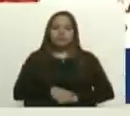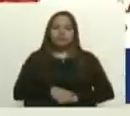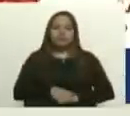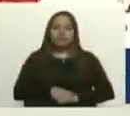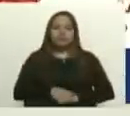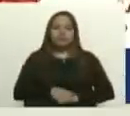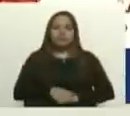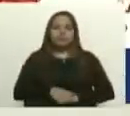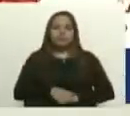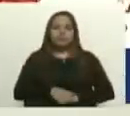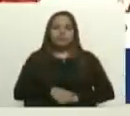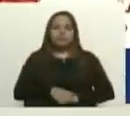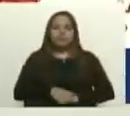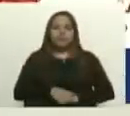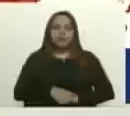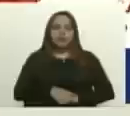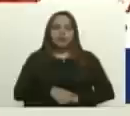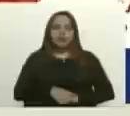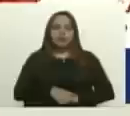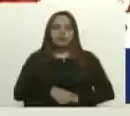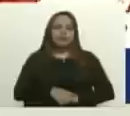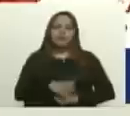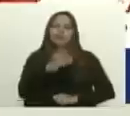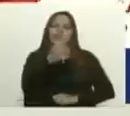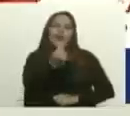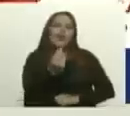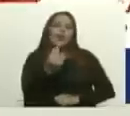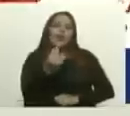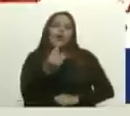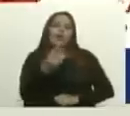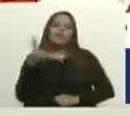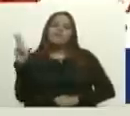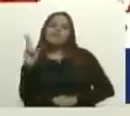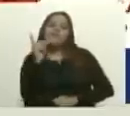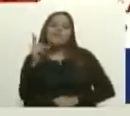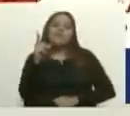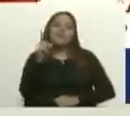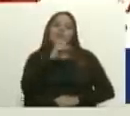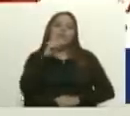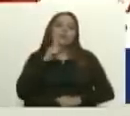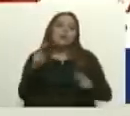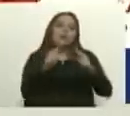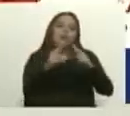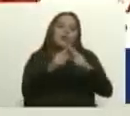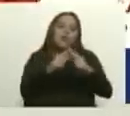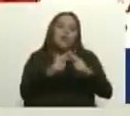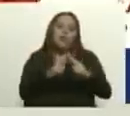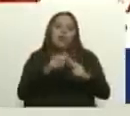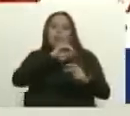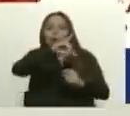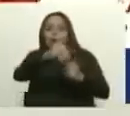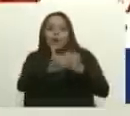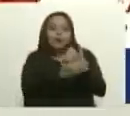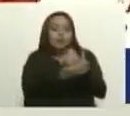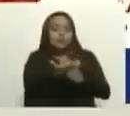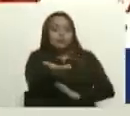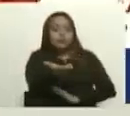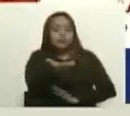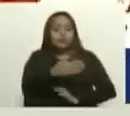Y no el apodo con el que son conocidos en los bajos fondos. Juan Guaidó.